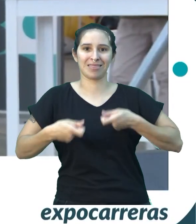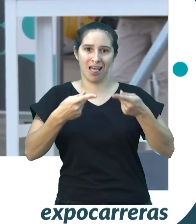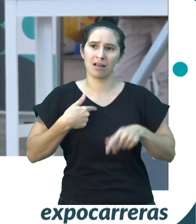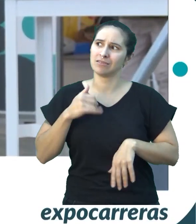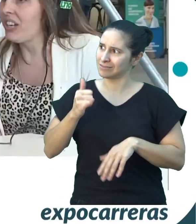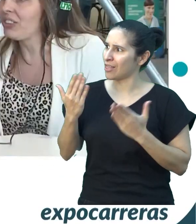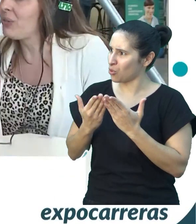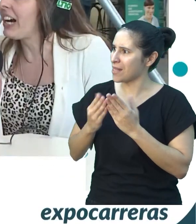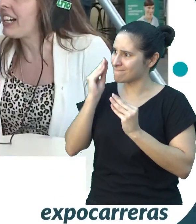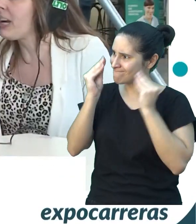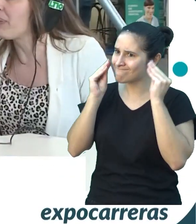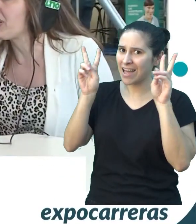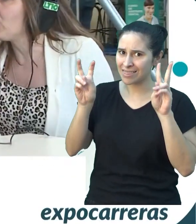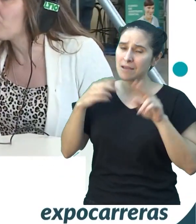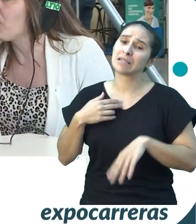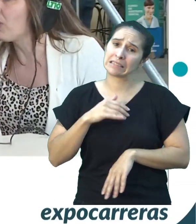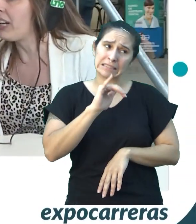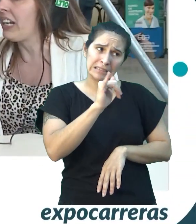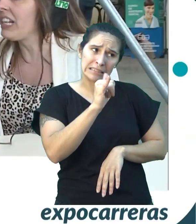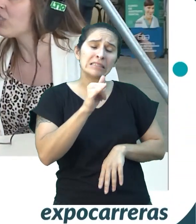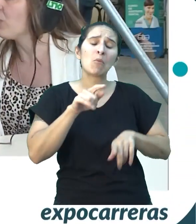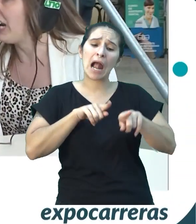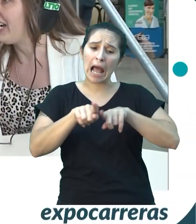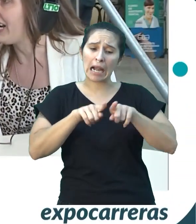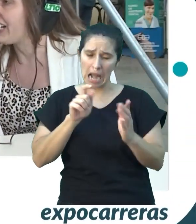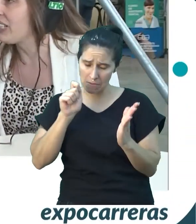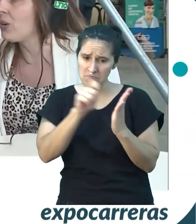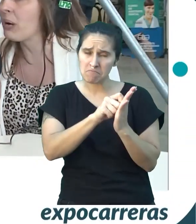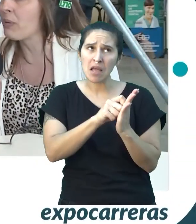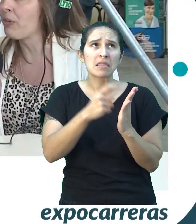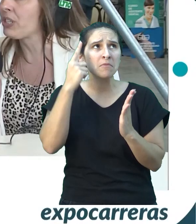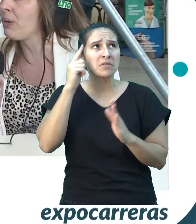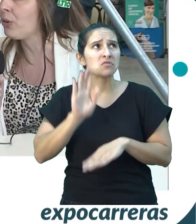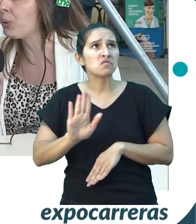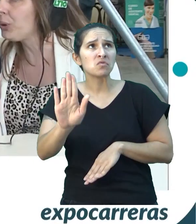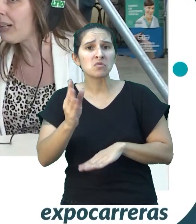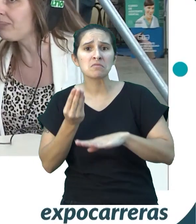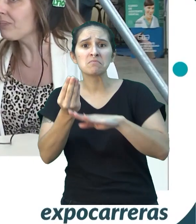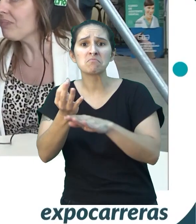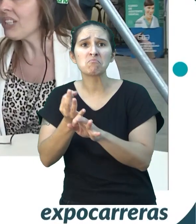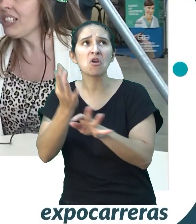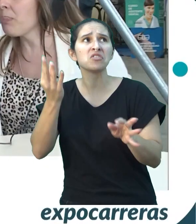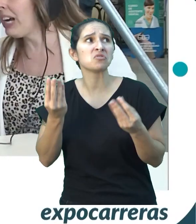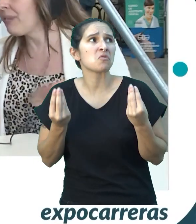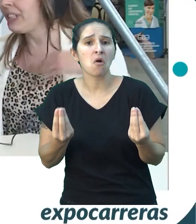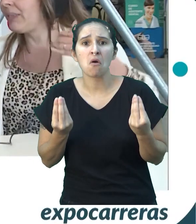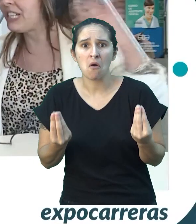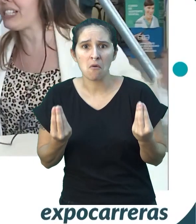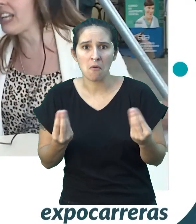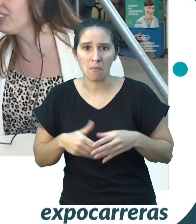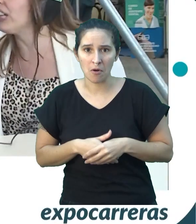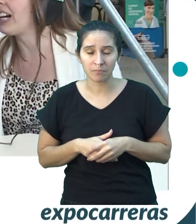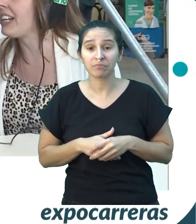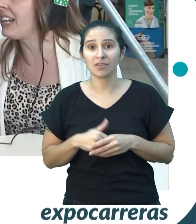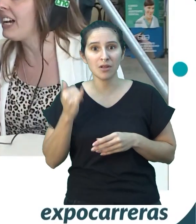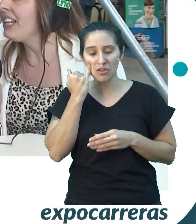que ellos anotan una carrera pensando un poco en eso, en el ejercicio de una profesión futura, y después